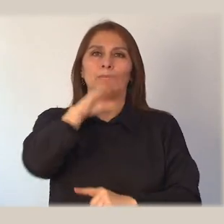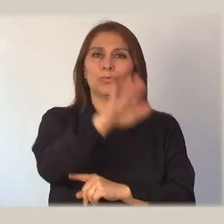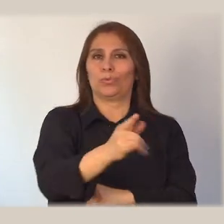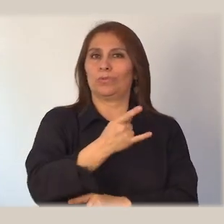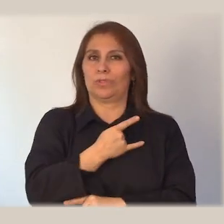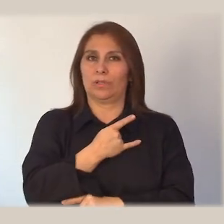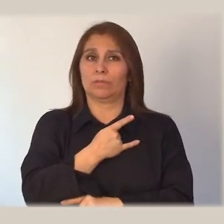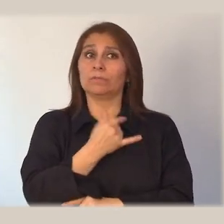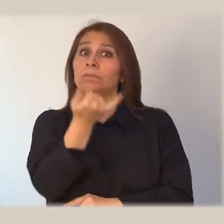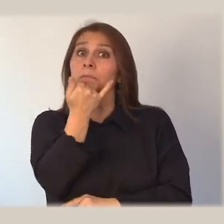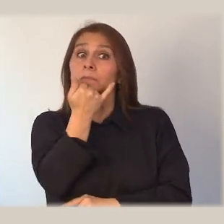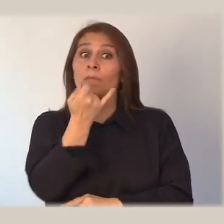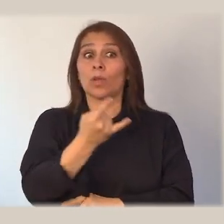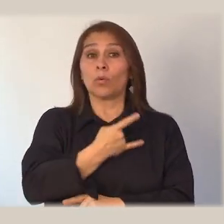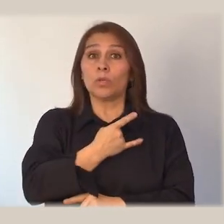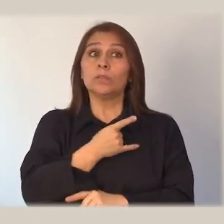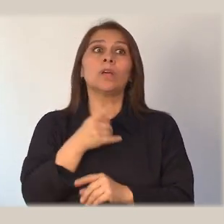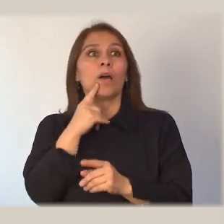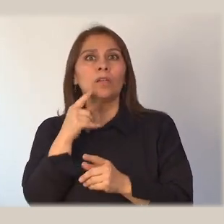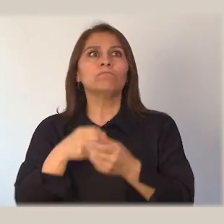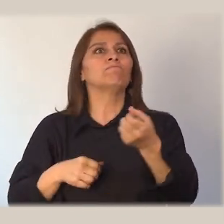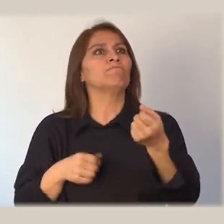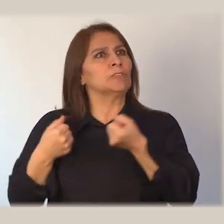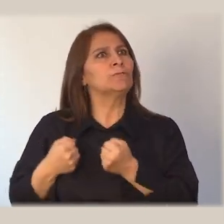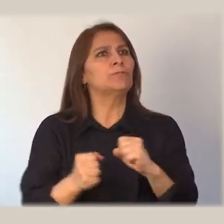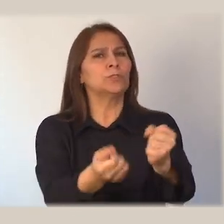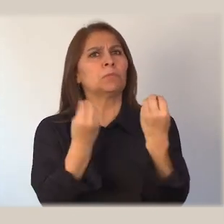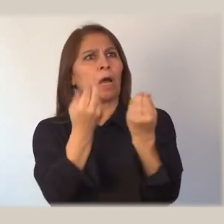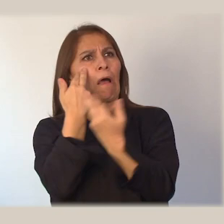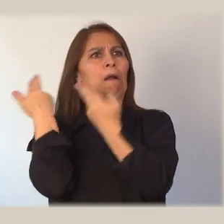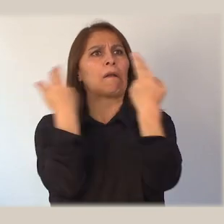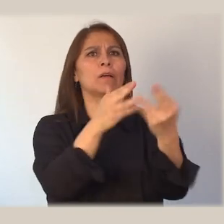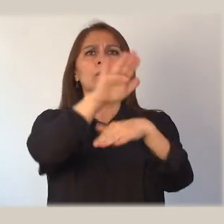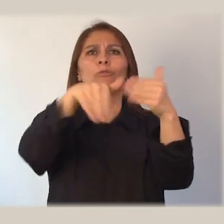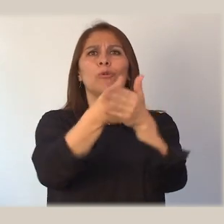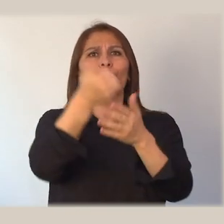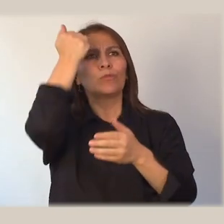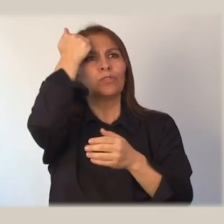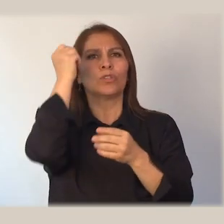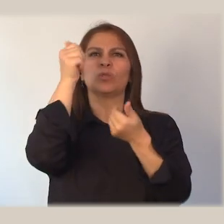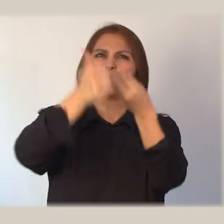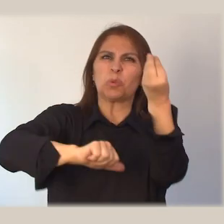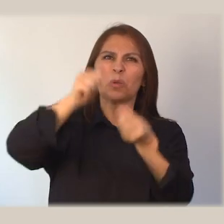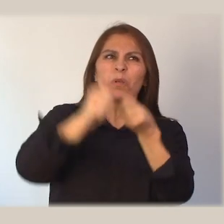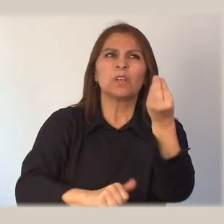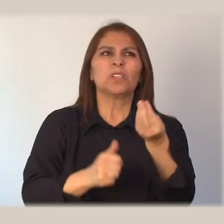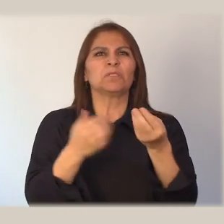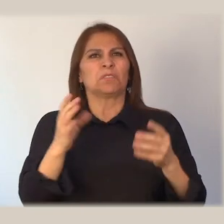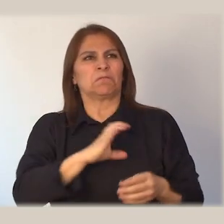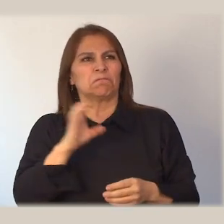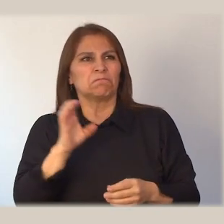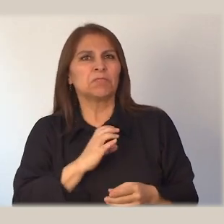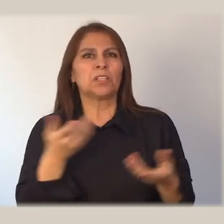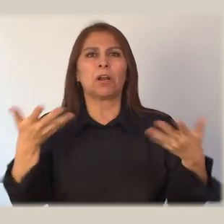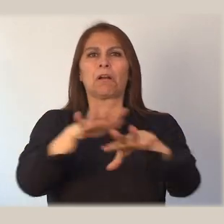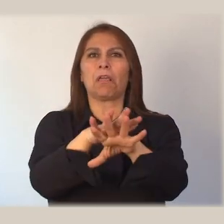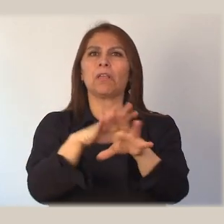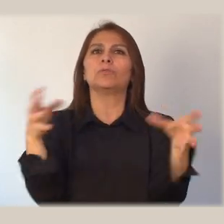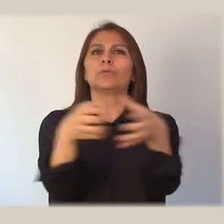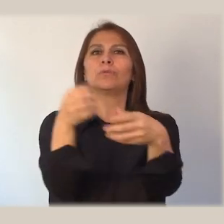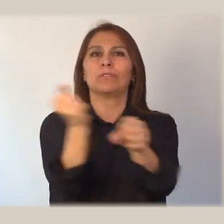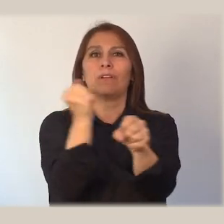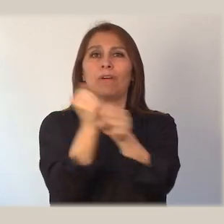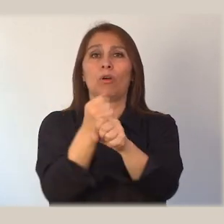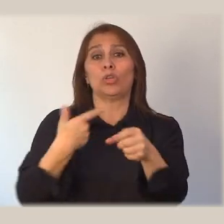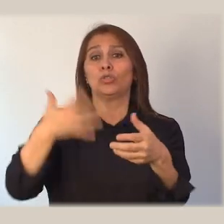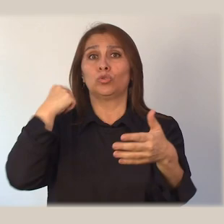por ello la universidad se esfuerza constantemente en reconocer la calidad de los profesores sus cualidades sus redes equipos de trabajo y sus